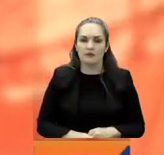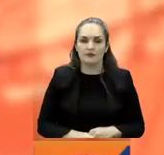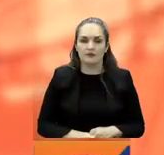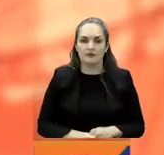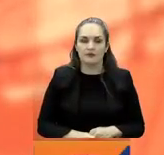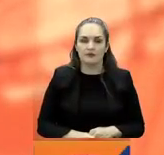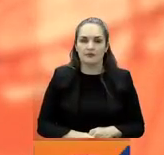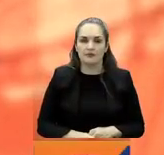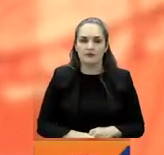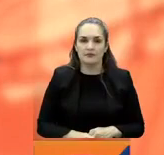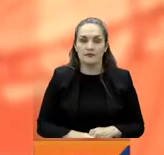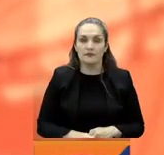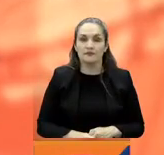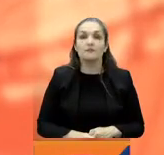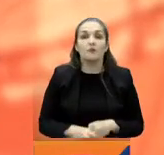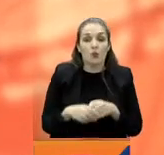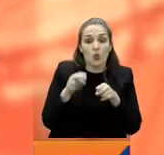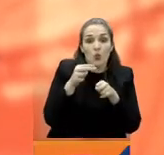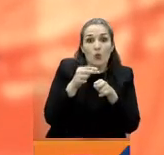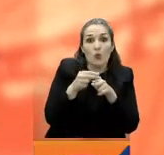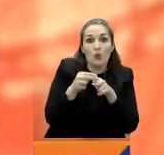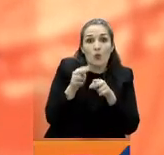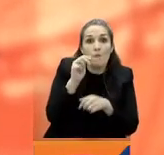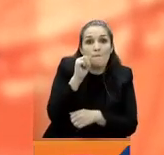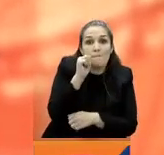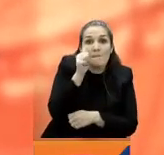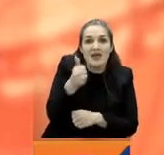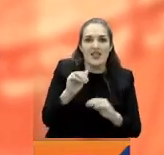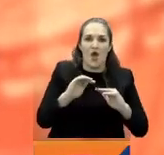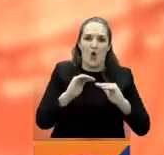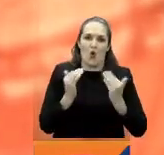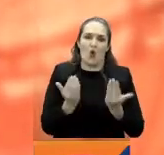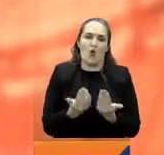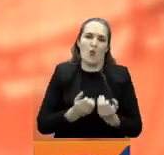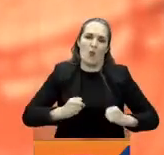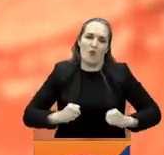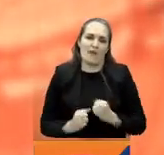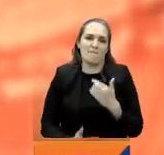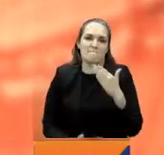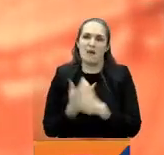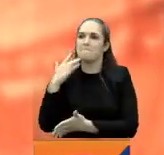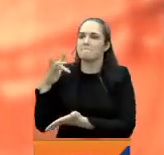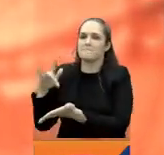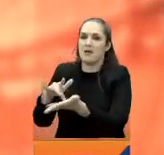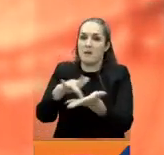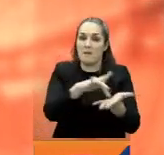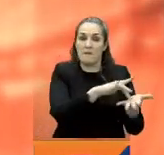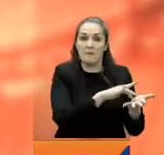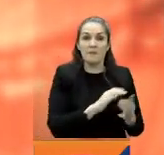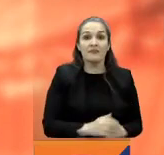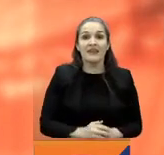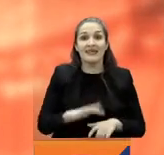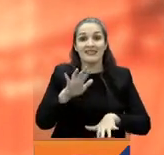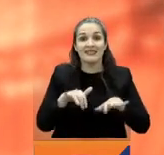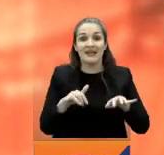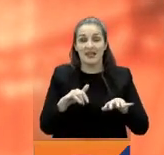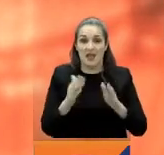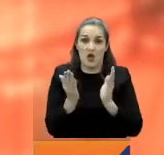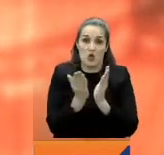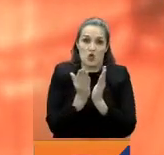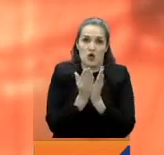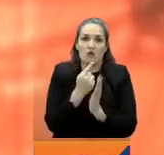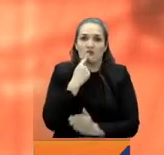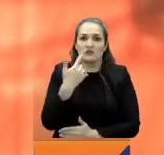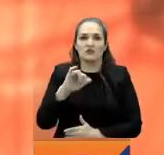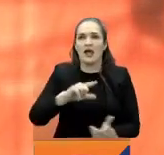Y el regreso a los colegios comenzará desde mañana en la capital del país. La Secretaría de Educación indicó que fueron adecuadas 400 instituciones